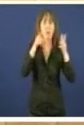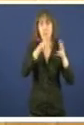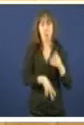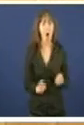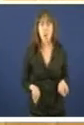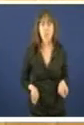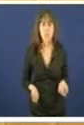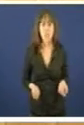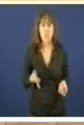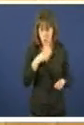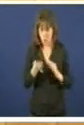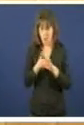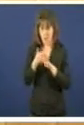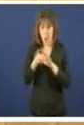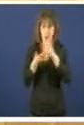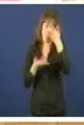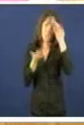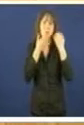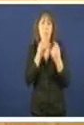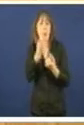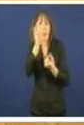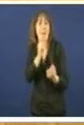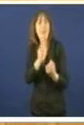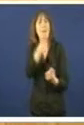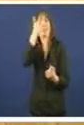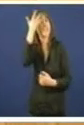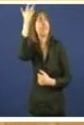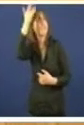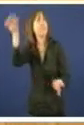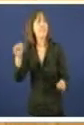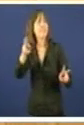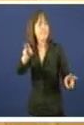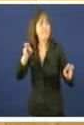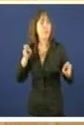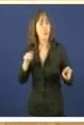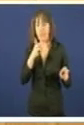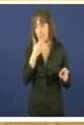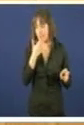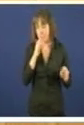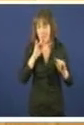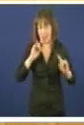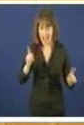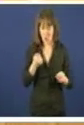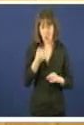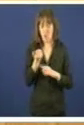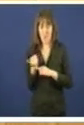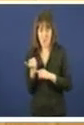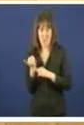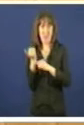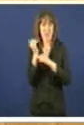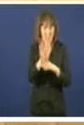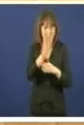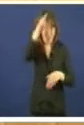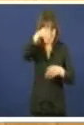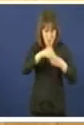Eu poderíamos entrar, non temos tempo, nun debate máis filosófico sobre o grave que me pareza que representantes, membros de forzas